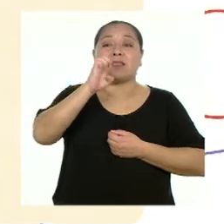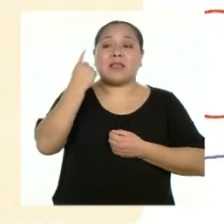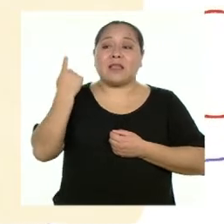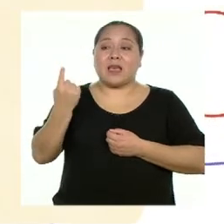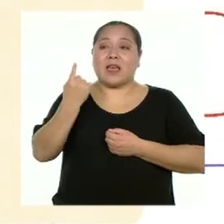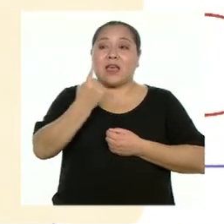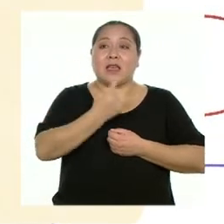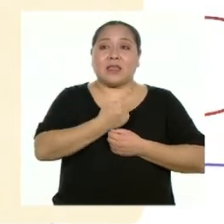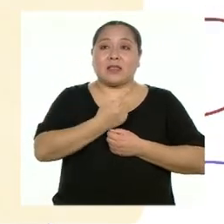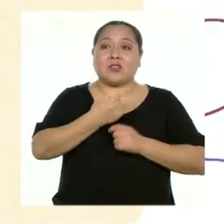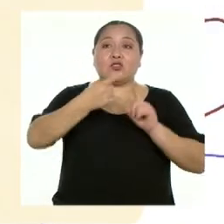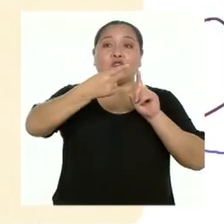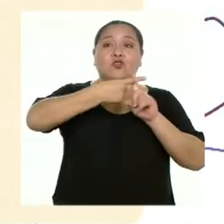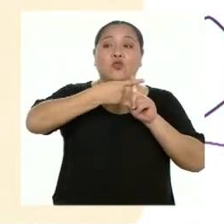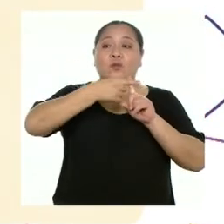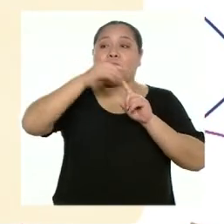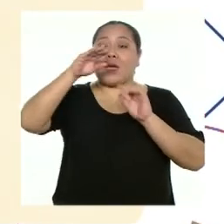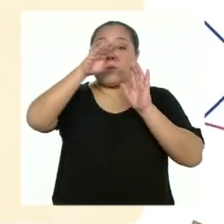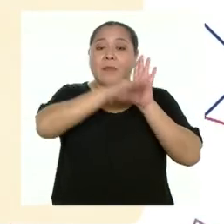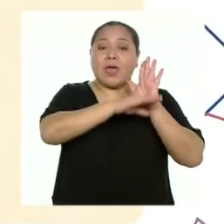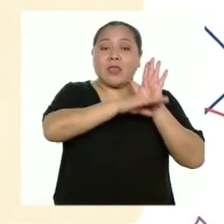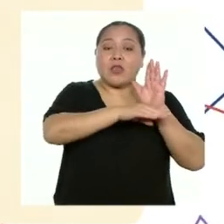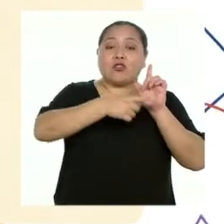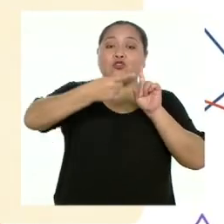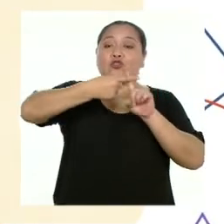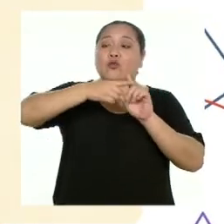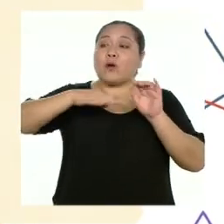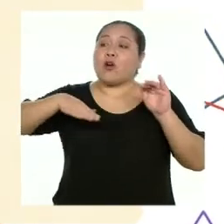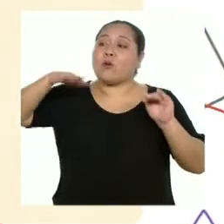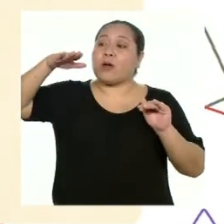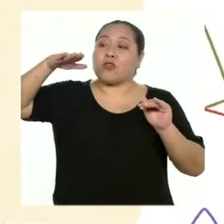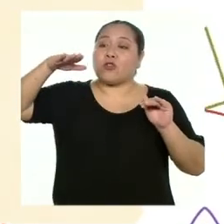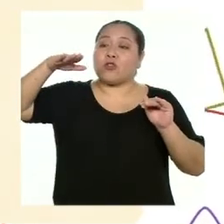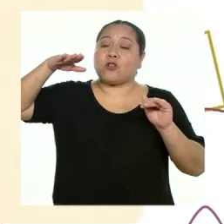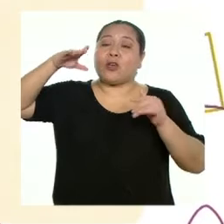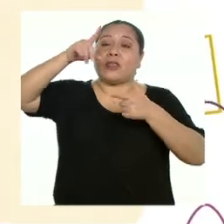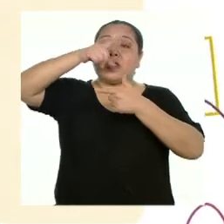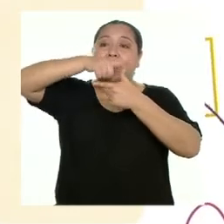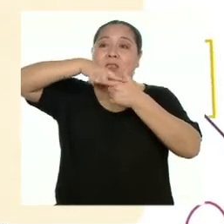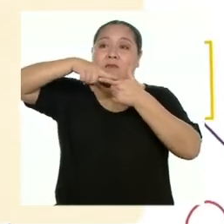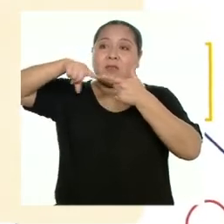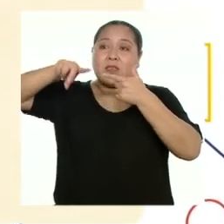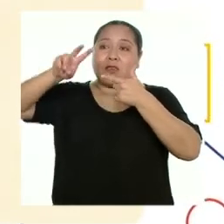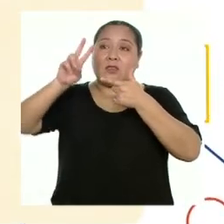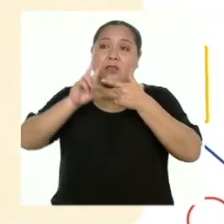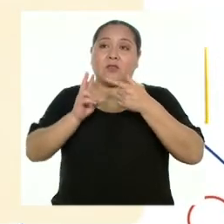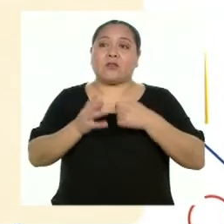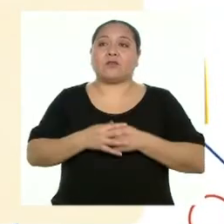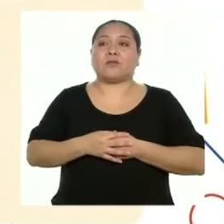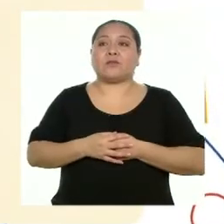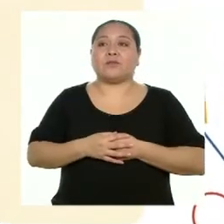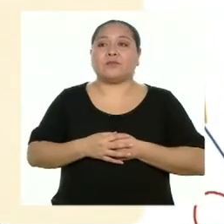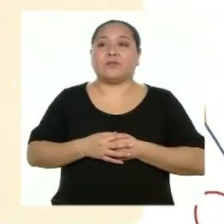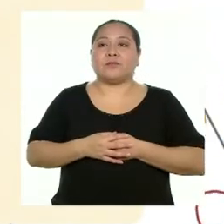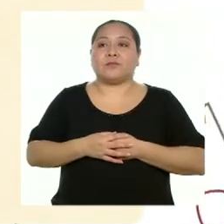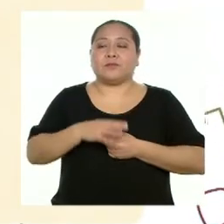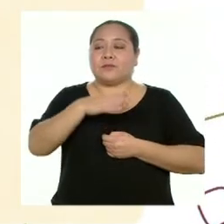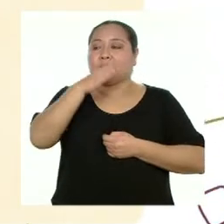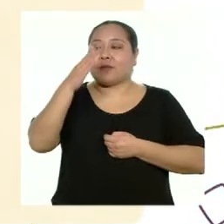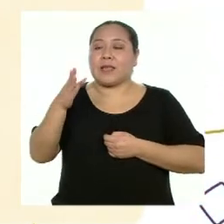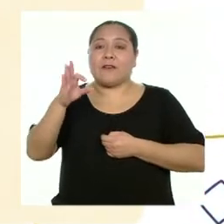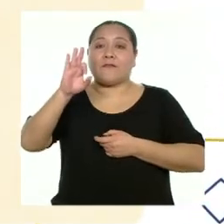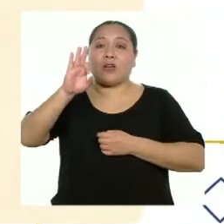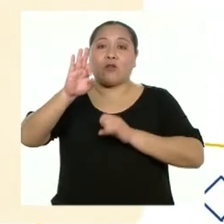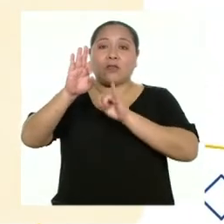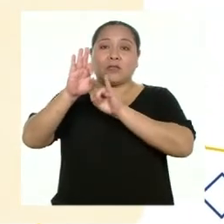la semisuma del límite inferior con el límite superior. Luego, la frecuencia absoluta la tenemos en la siguiente